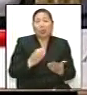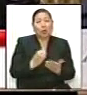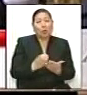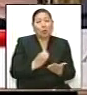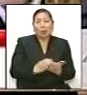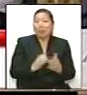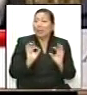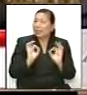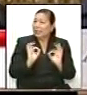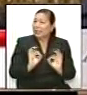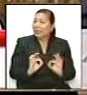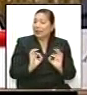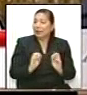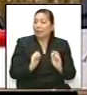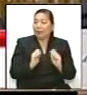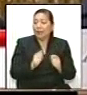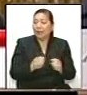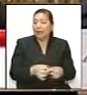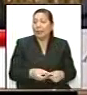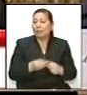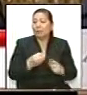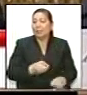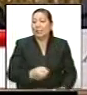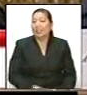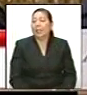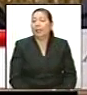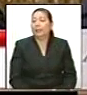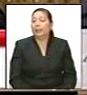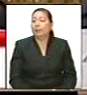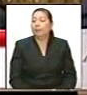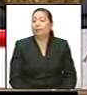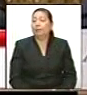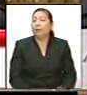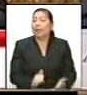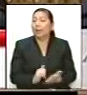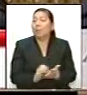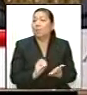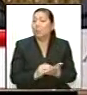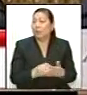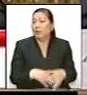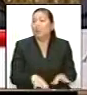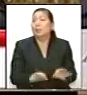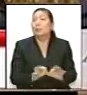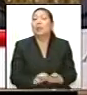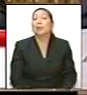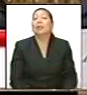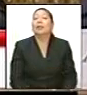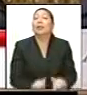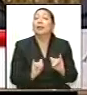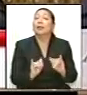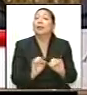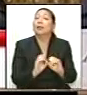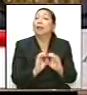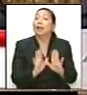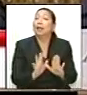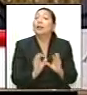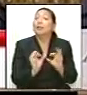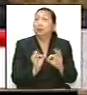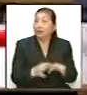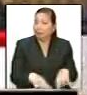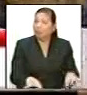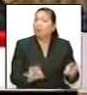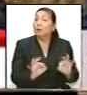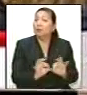de manera permanente, dada la especialidad. Consideramos que eso es muy importante que quede en claro. Es importante